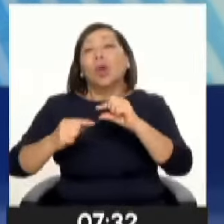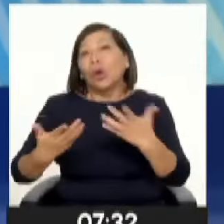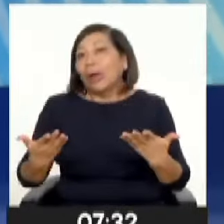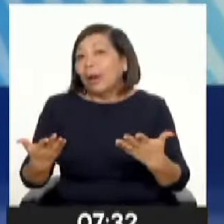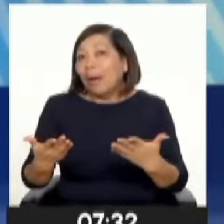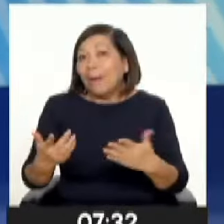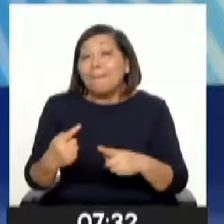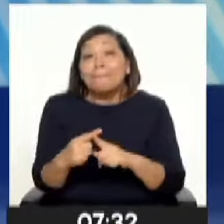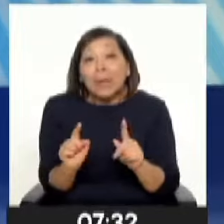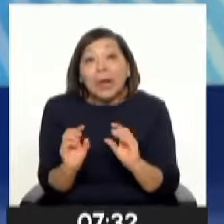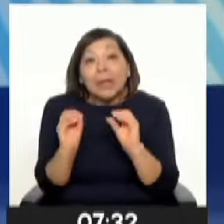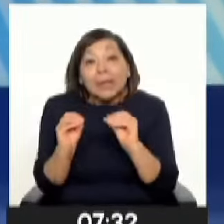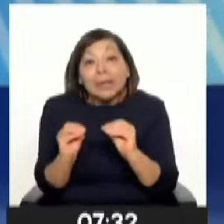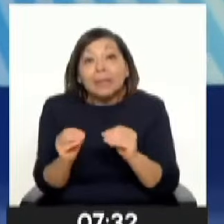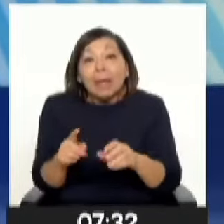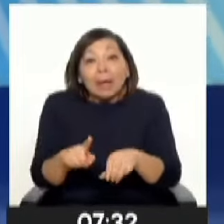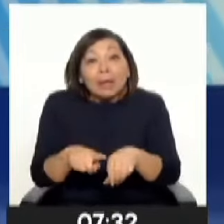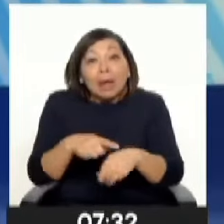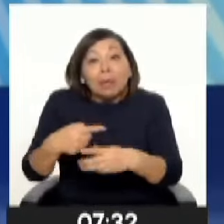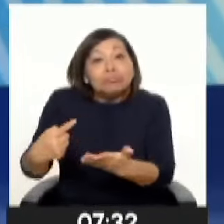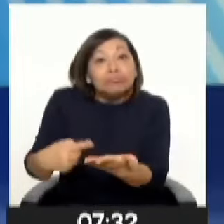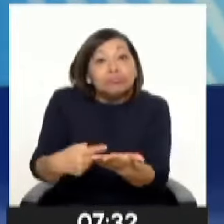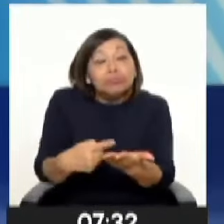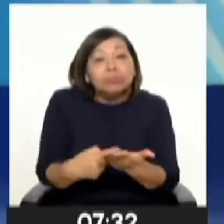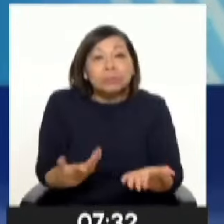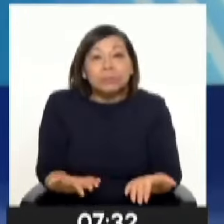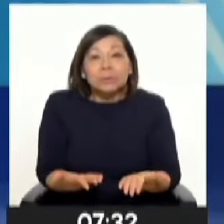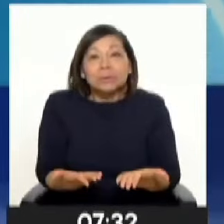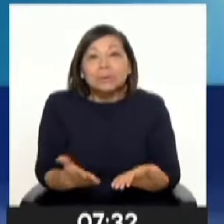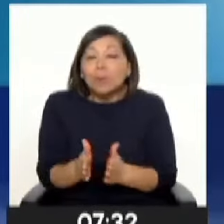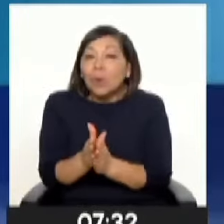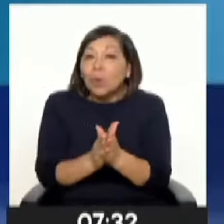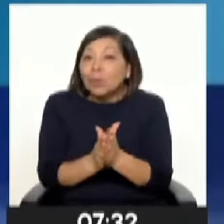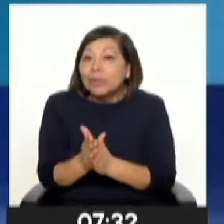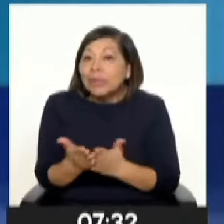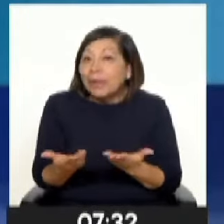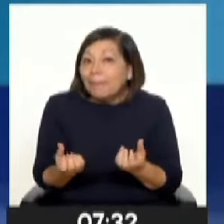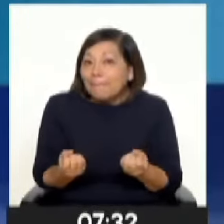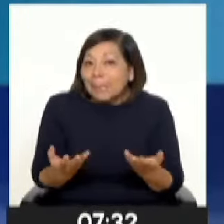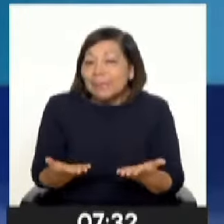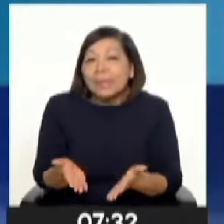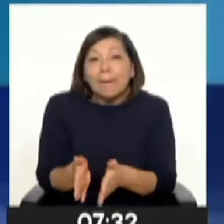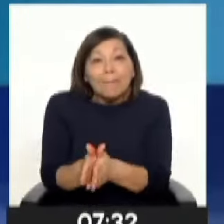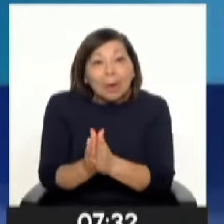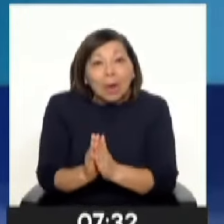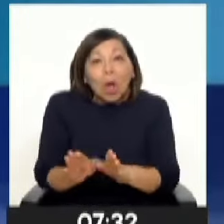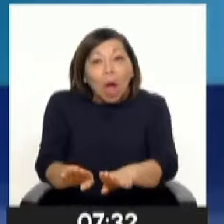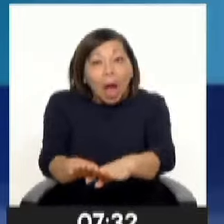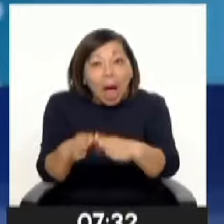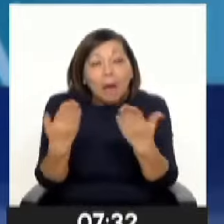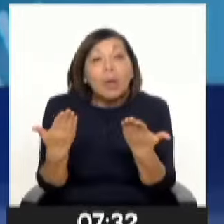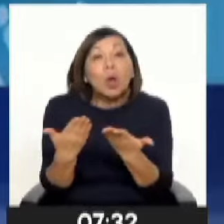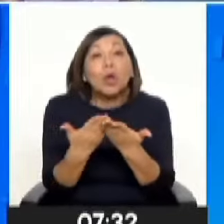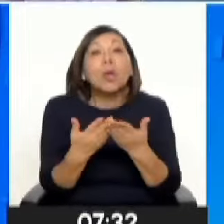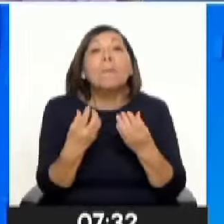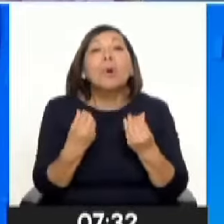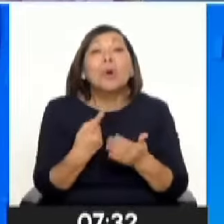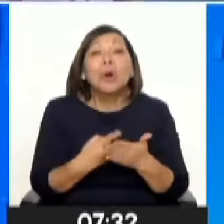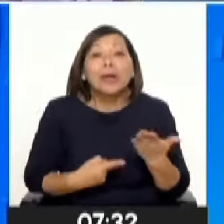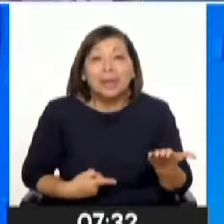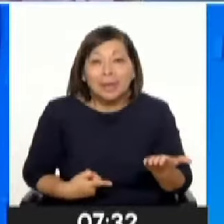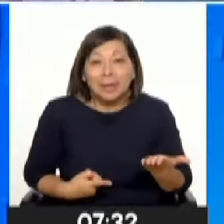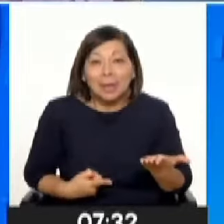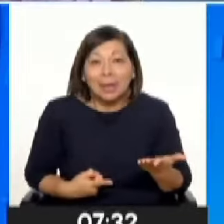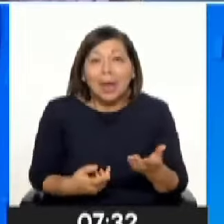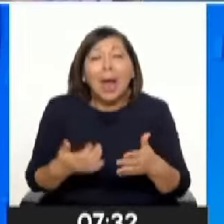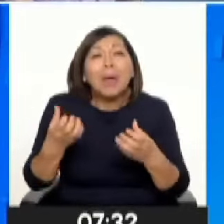teóricos, prácticos. Largamente discutimos en este set, me senté muchas veces para pedir que se abran los colegios. ¿Por qué? Porque sabíamos